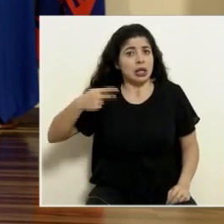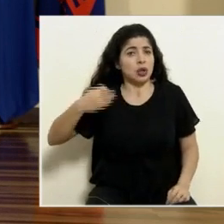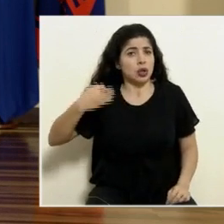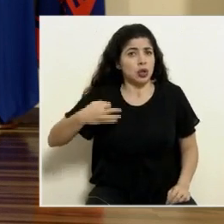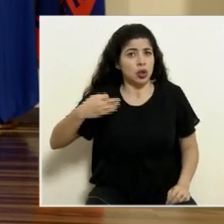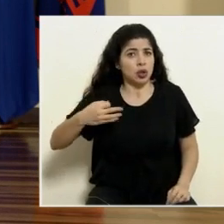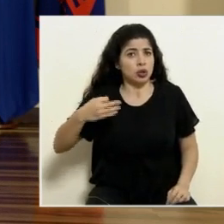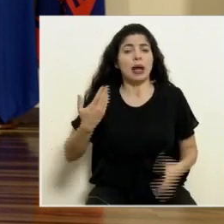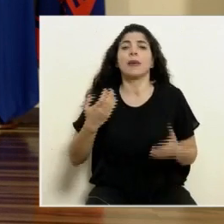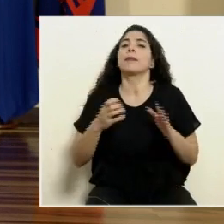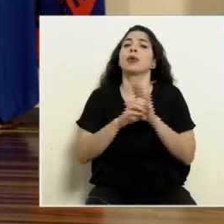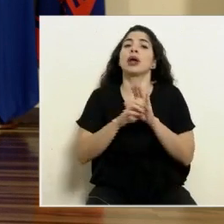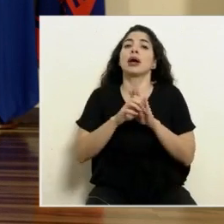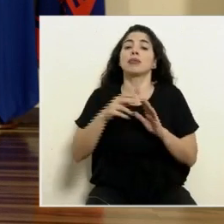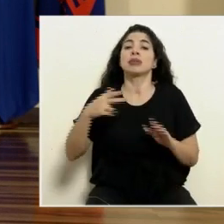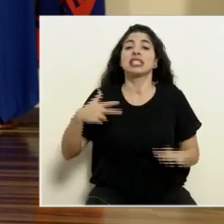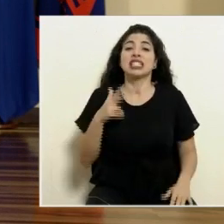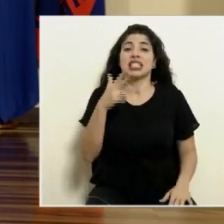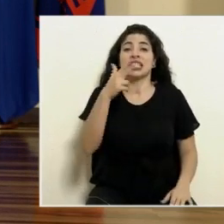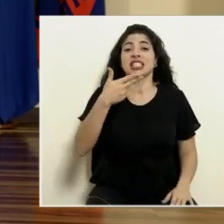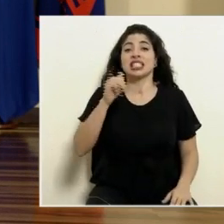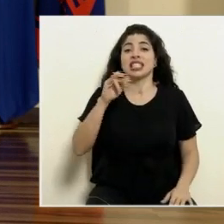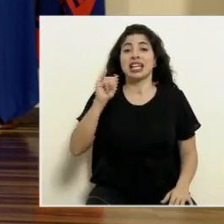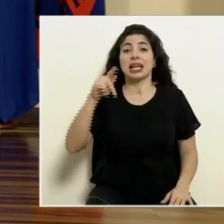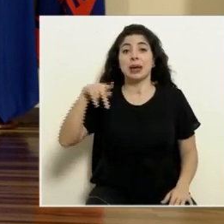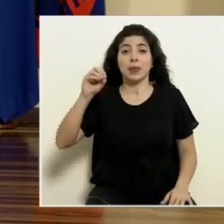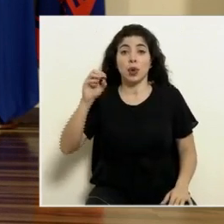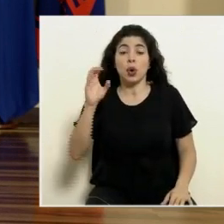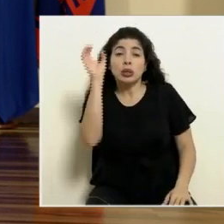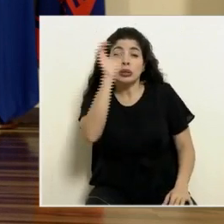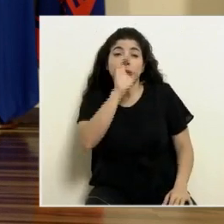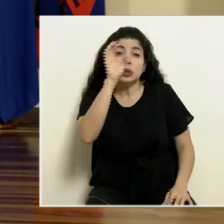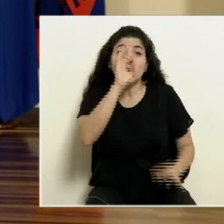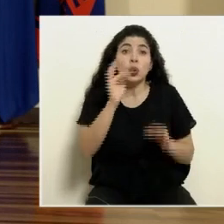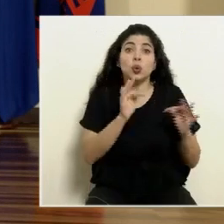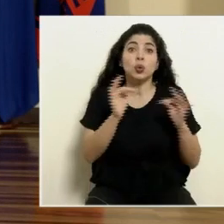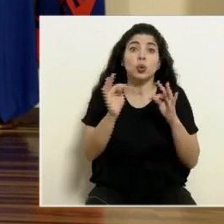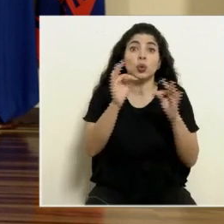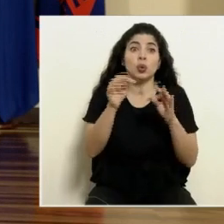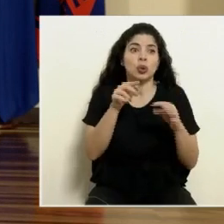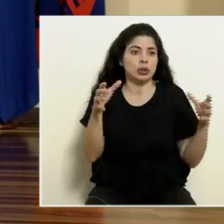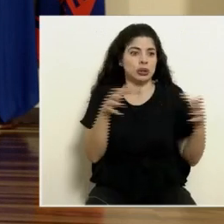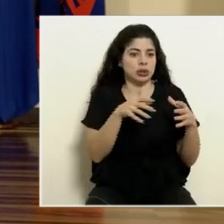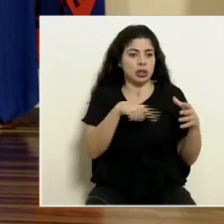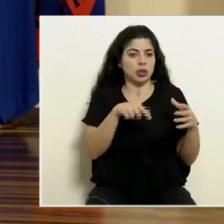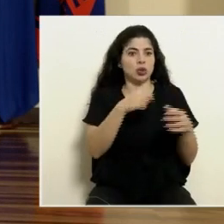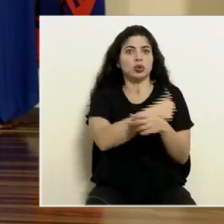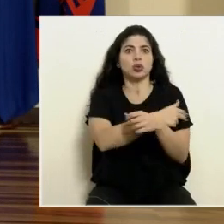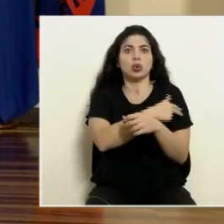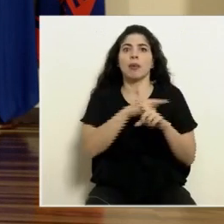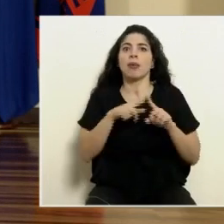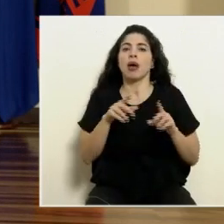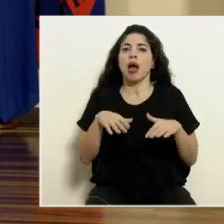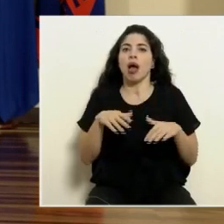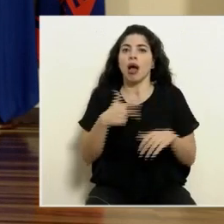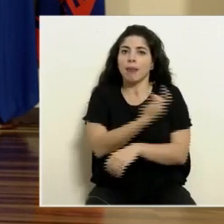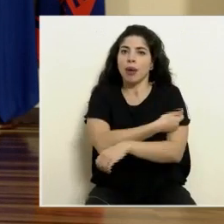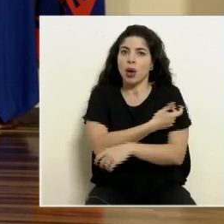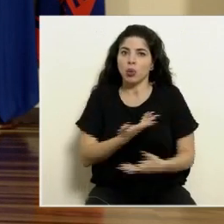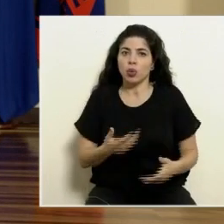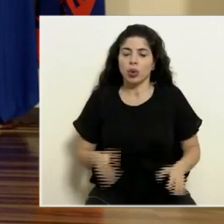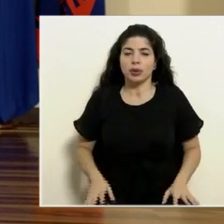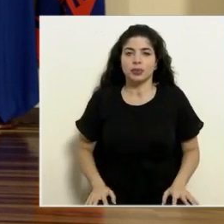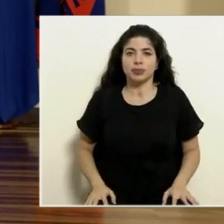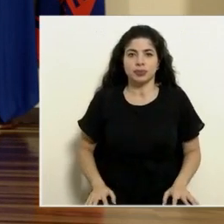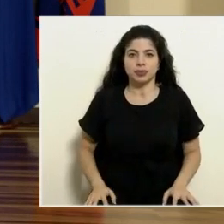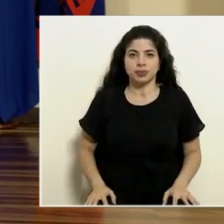Por ejemplo, en el Chirripó, durante la búsqueda de una turista, eran los únicos de los cuerpos de socorro sin tener la vacuna.